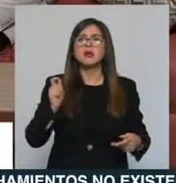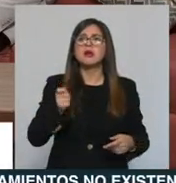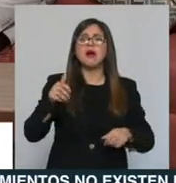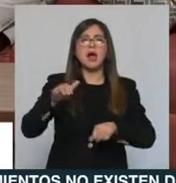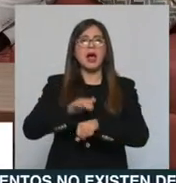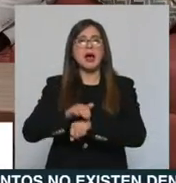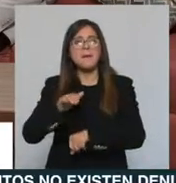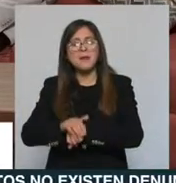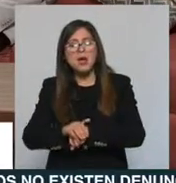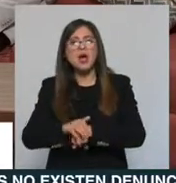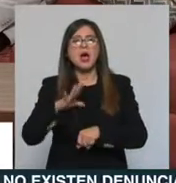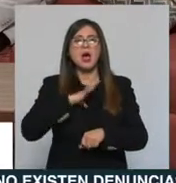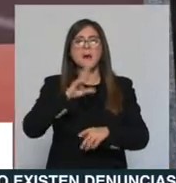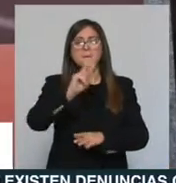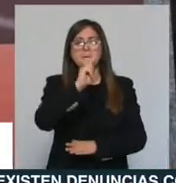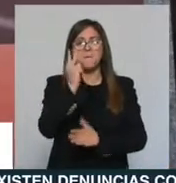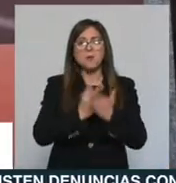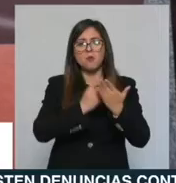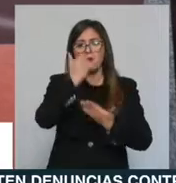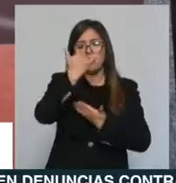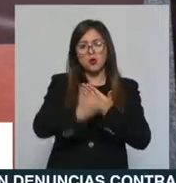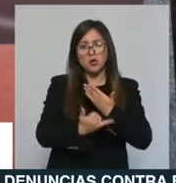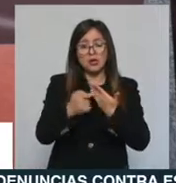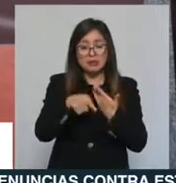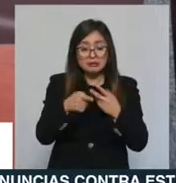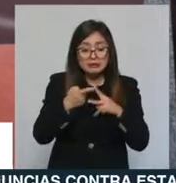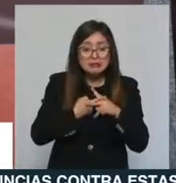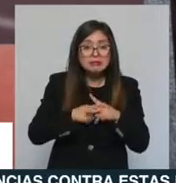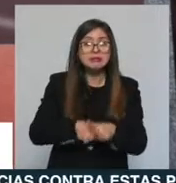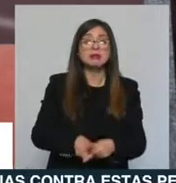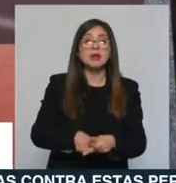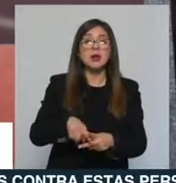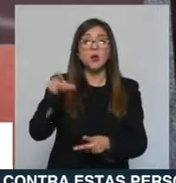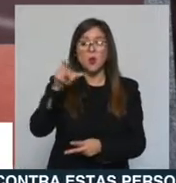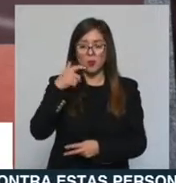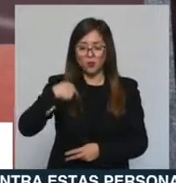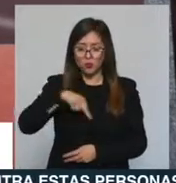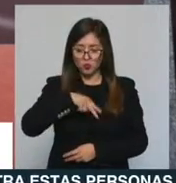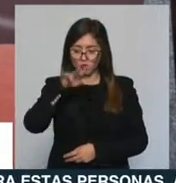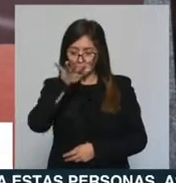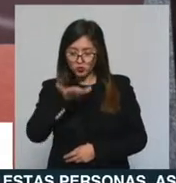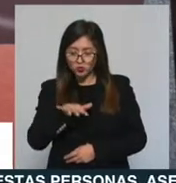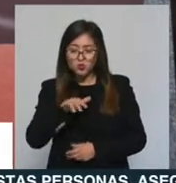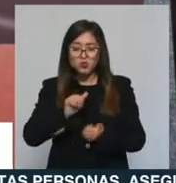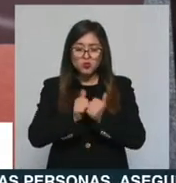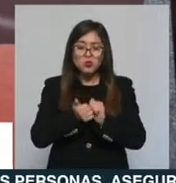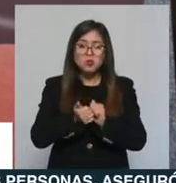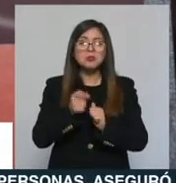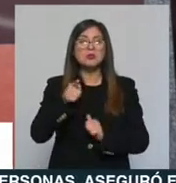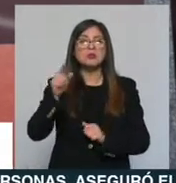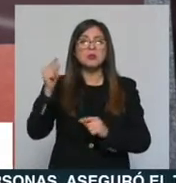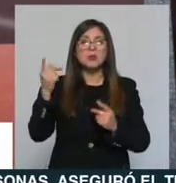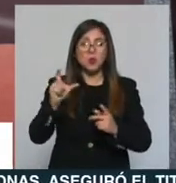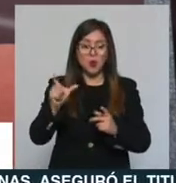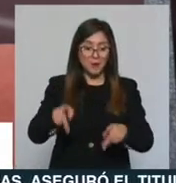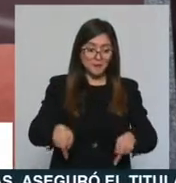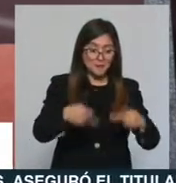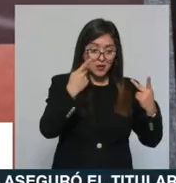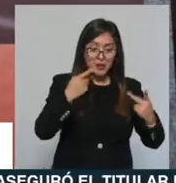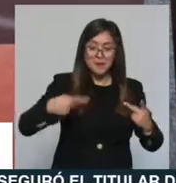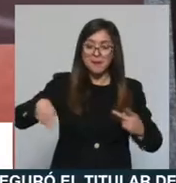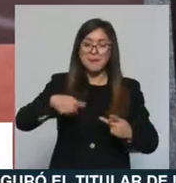amigas, por ejemplo, con un proyecto que están arrancándolo y afortunadamente hemos visto cómo la gente puede